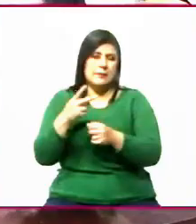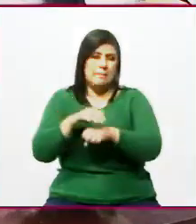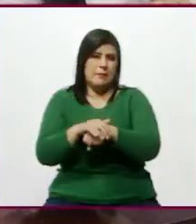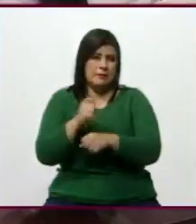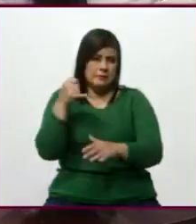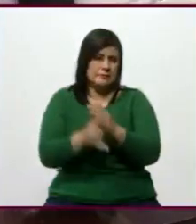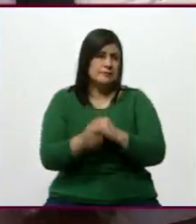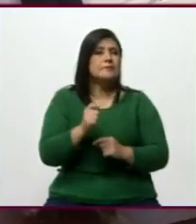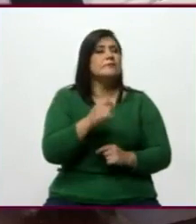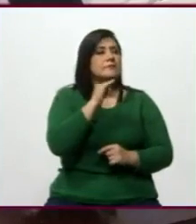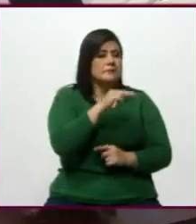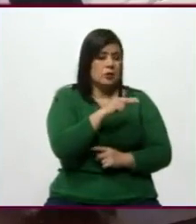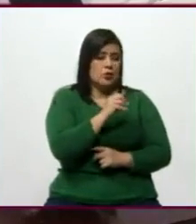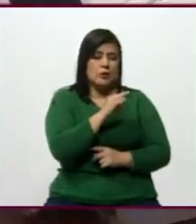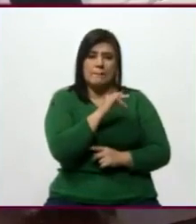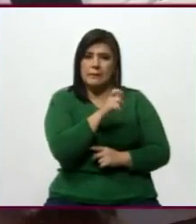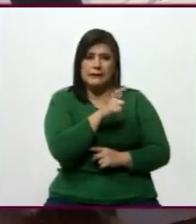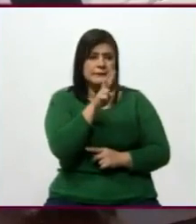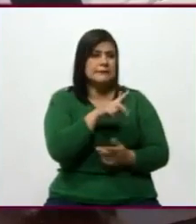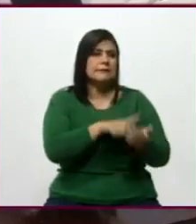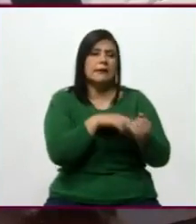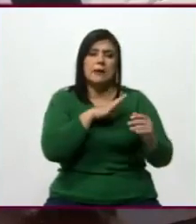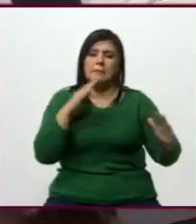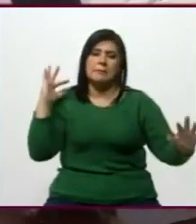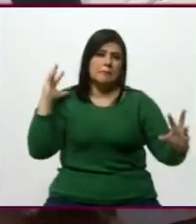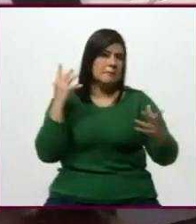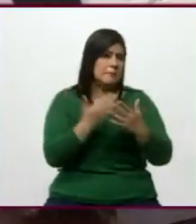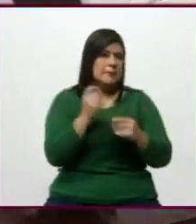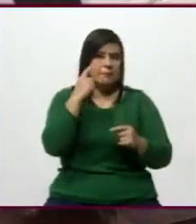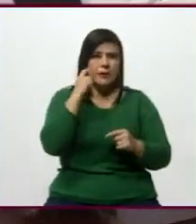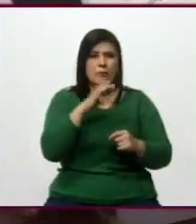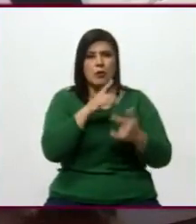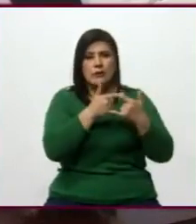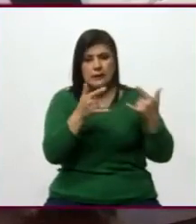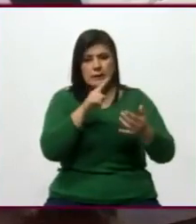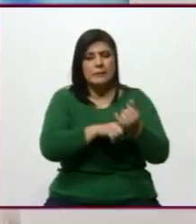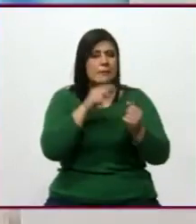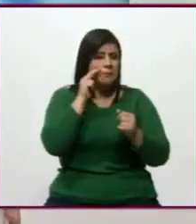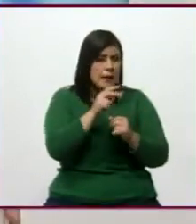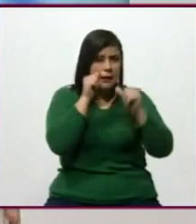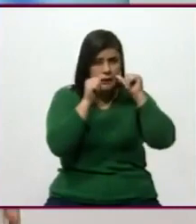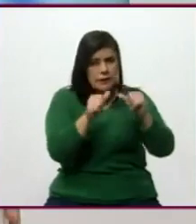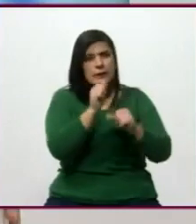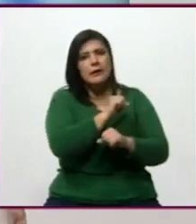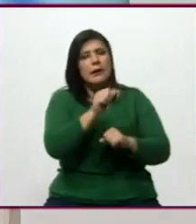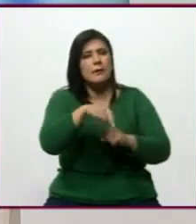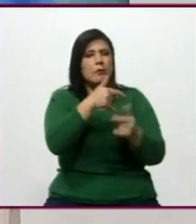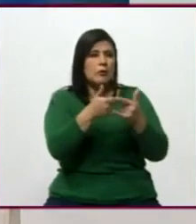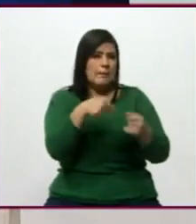así pues el último examen estado en toda esta historia de del país atento con la gente muy entregada